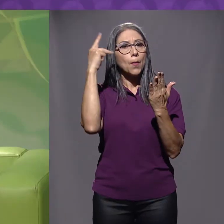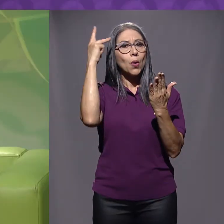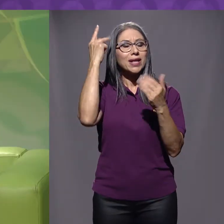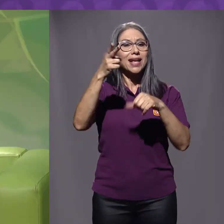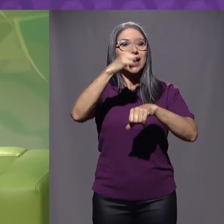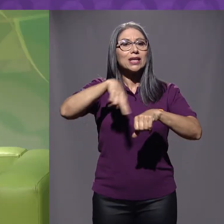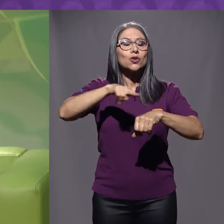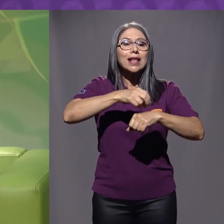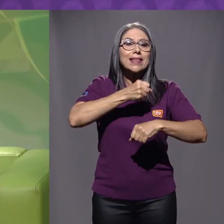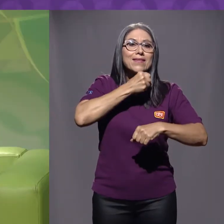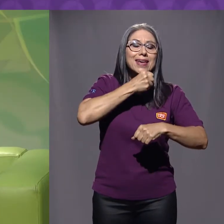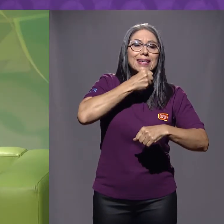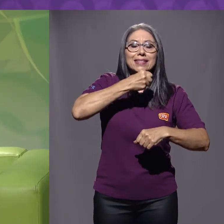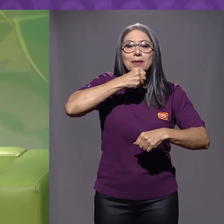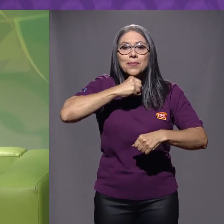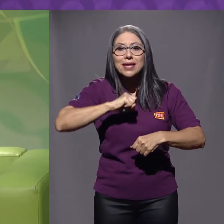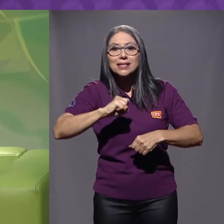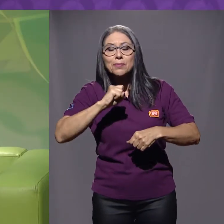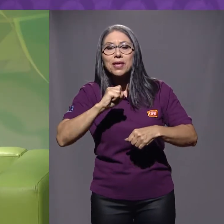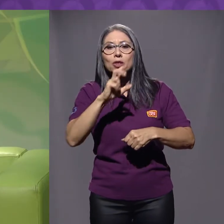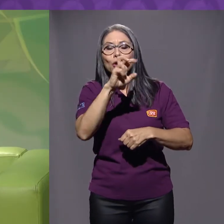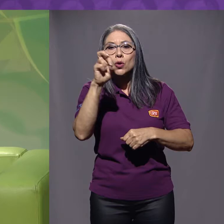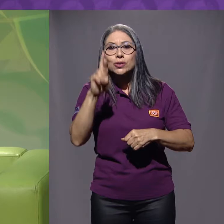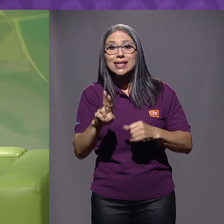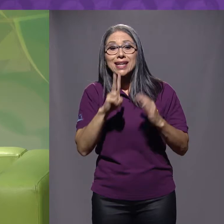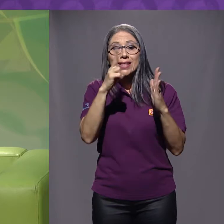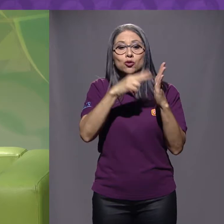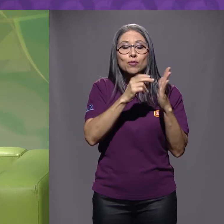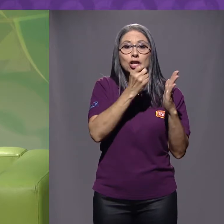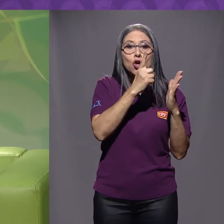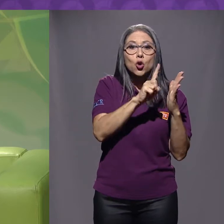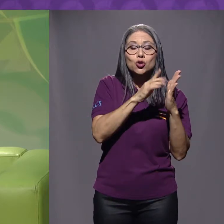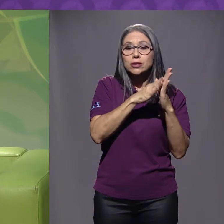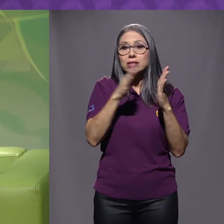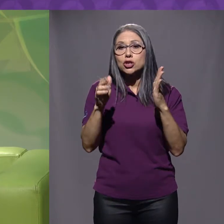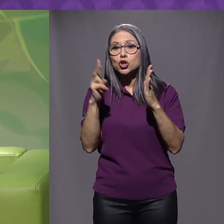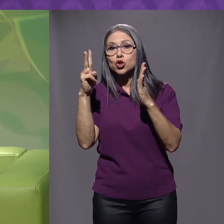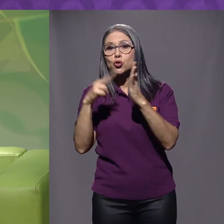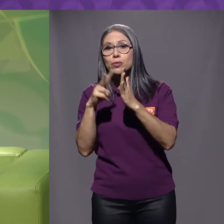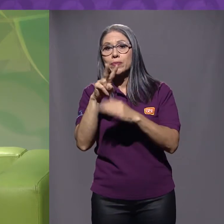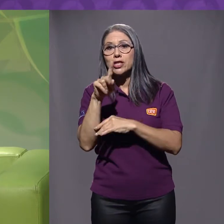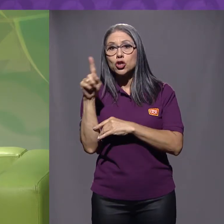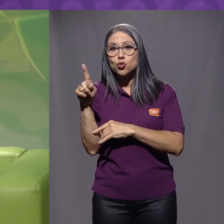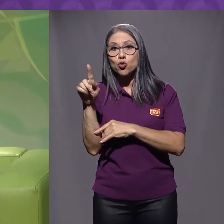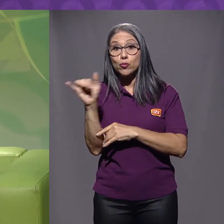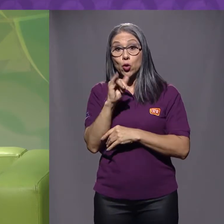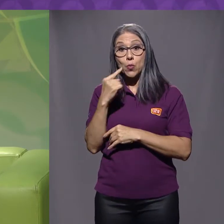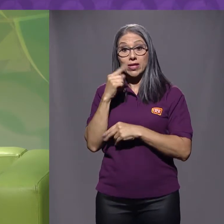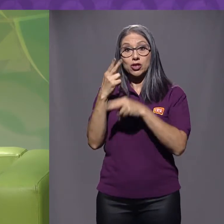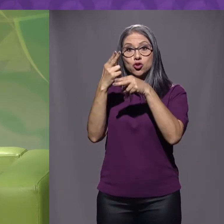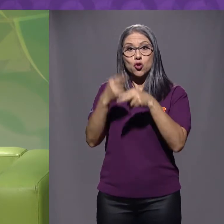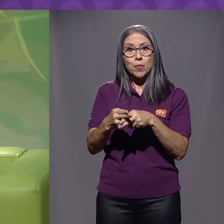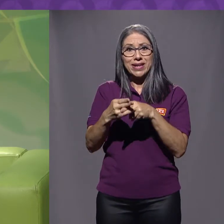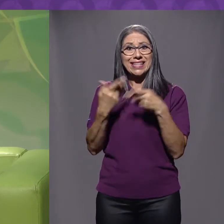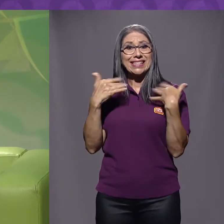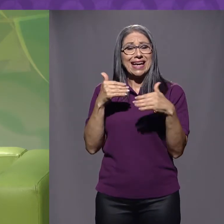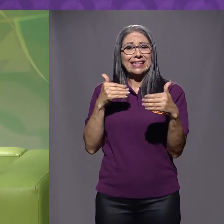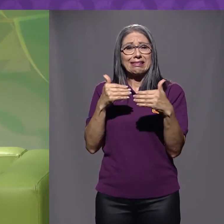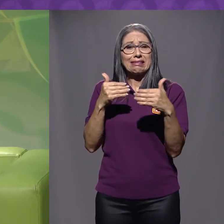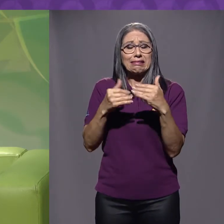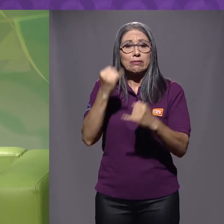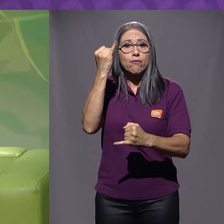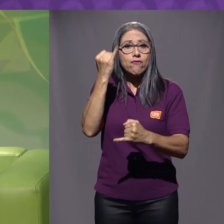La Política Nacional de Vejez y Envejecimiento de Costa Rica 2011-2021, como su nombre lo indica,